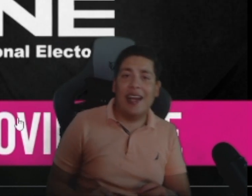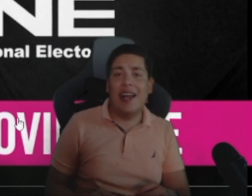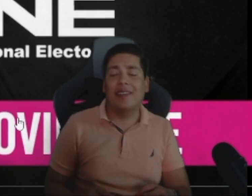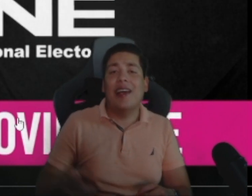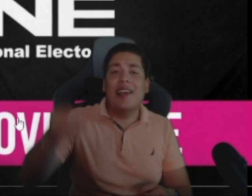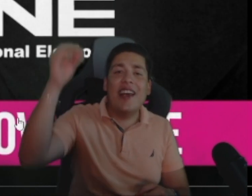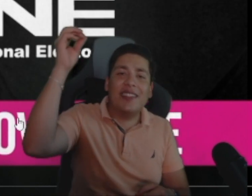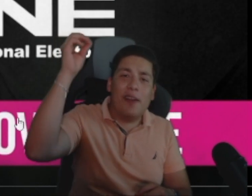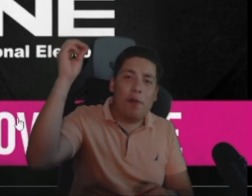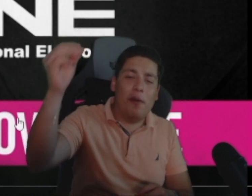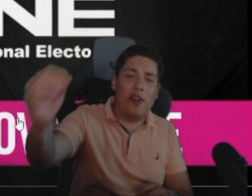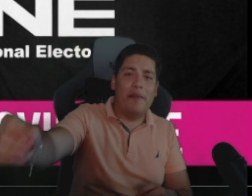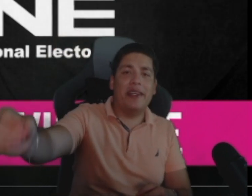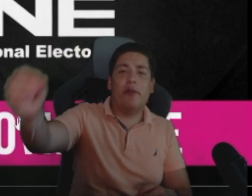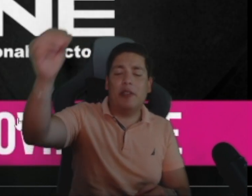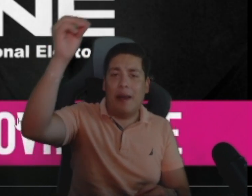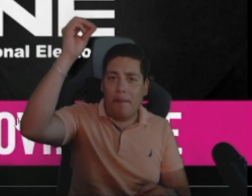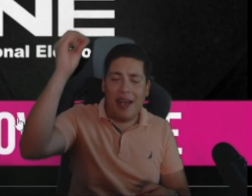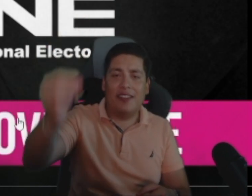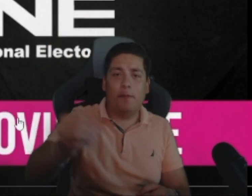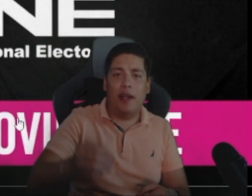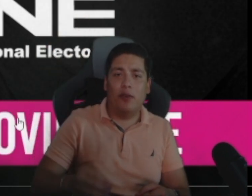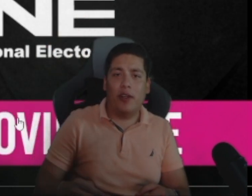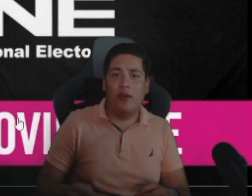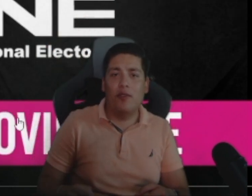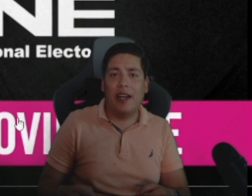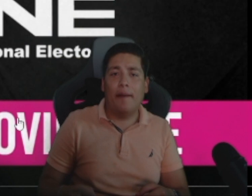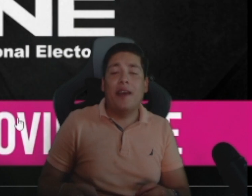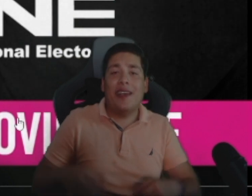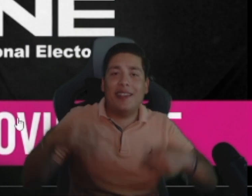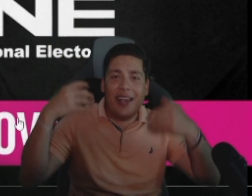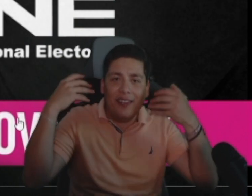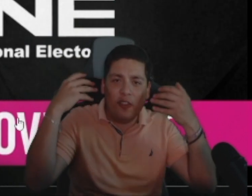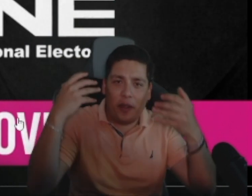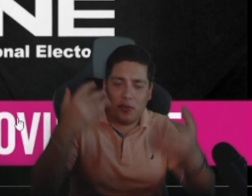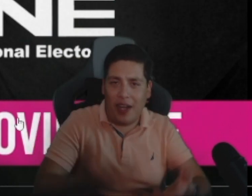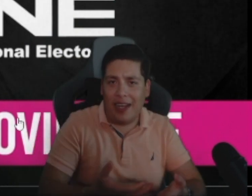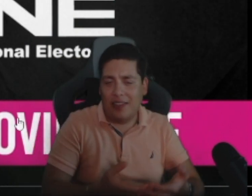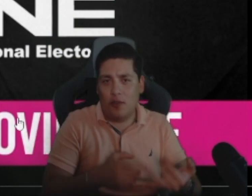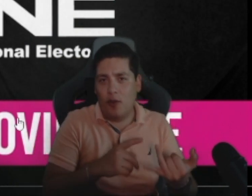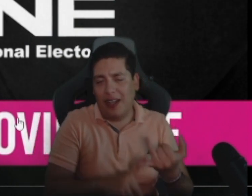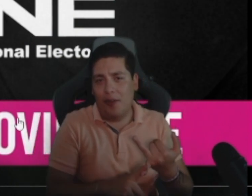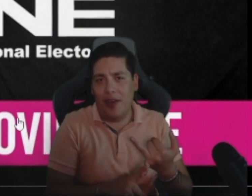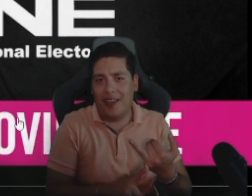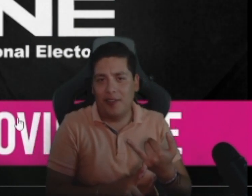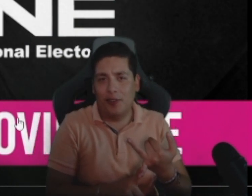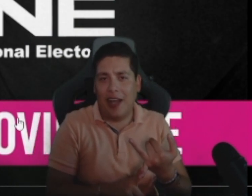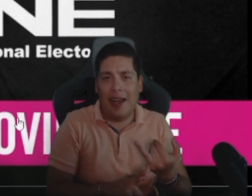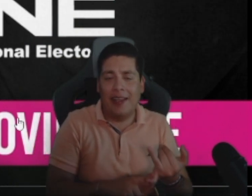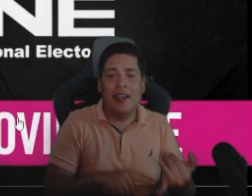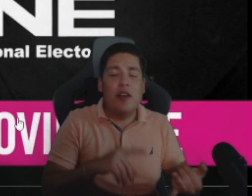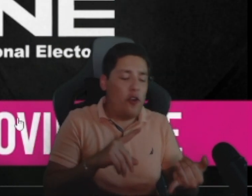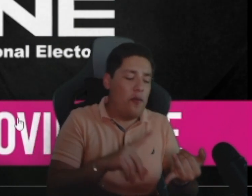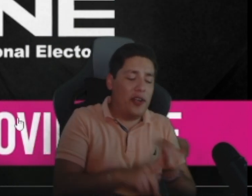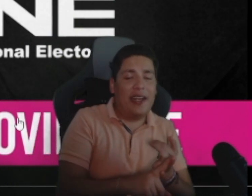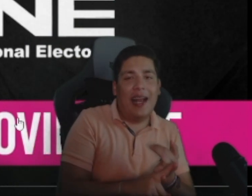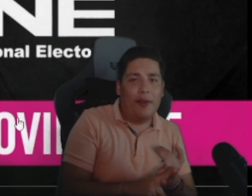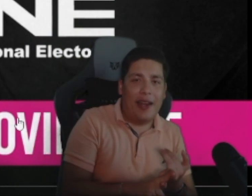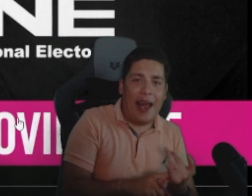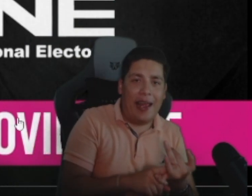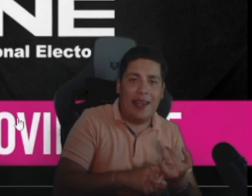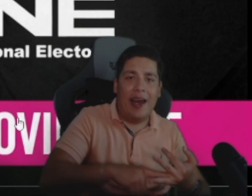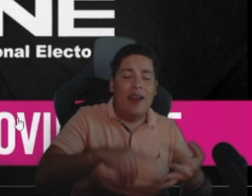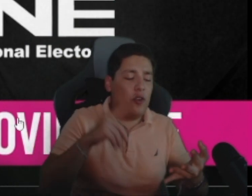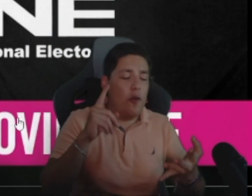con las ganas, y es que el pueblo de México está más despierto que nunca, y si estos personajes como Claudio X González, como